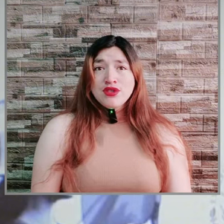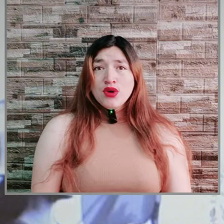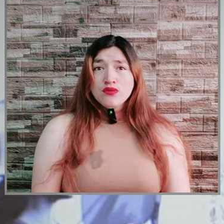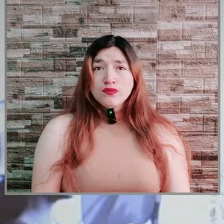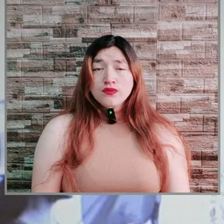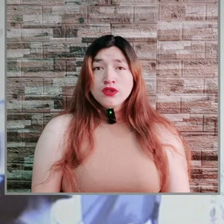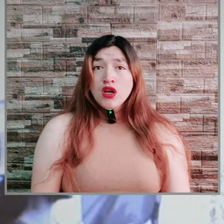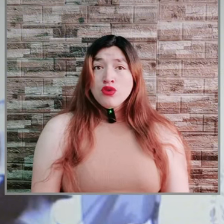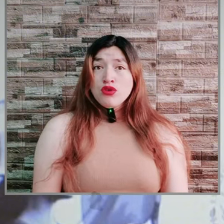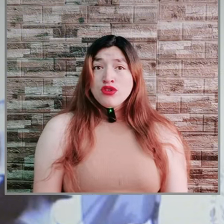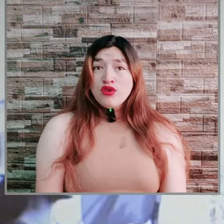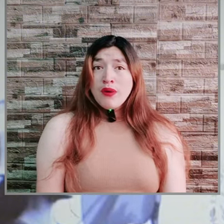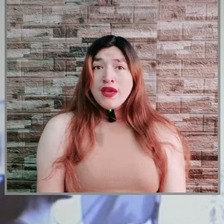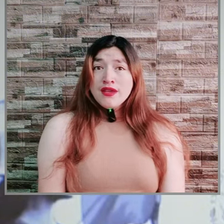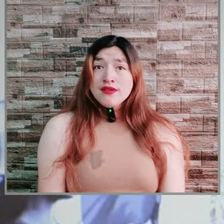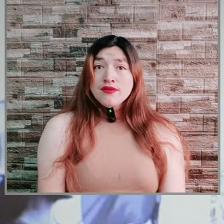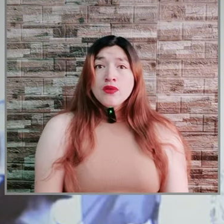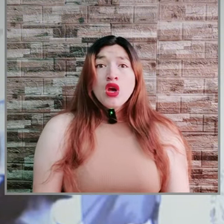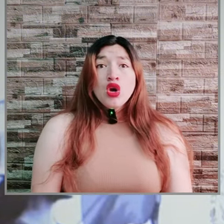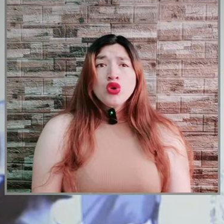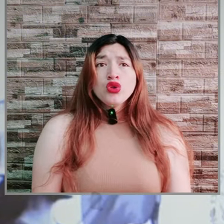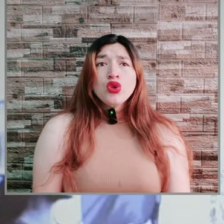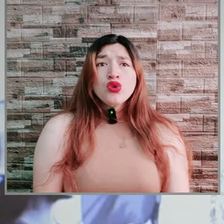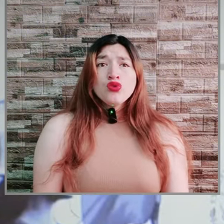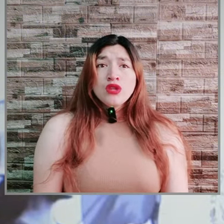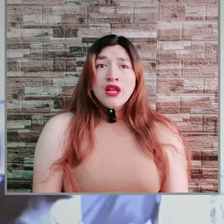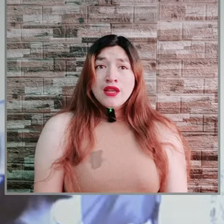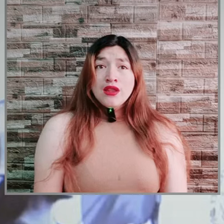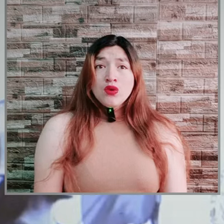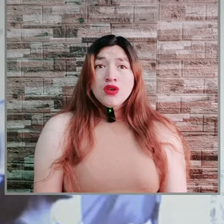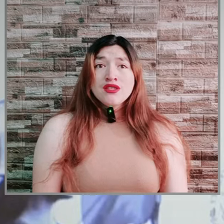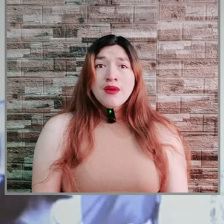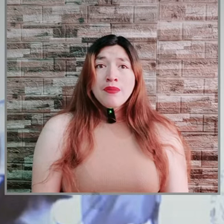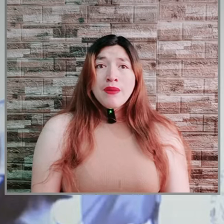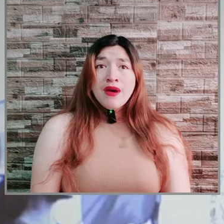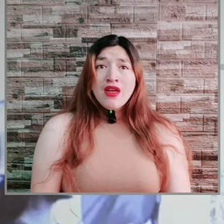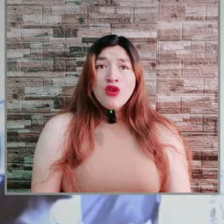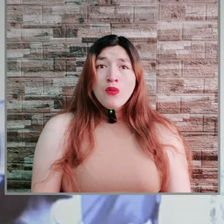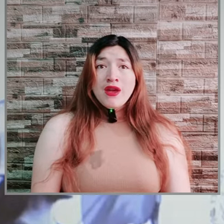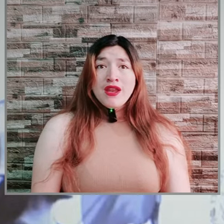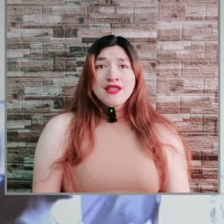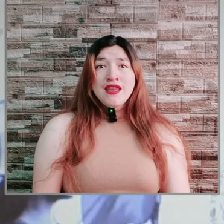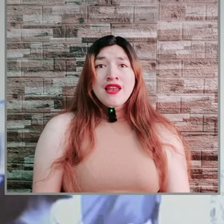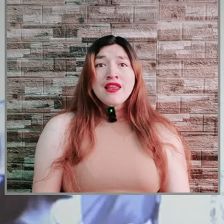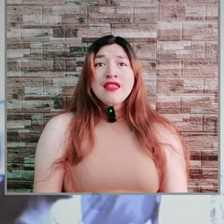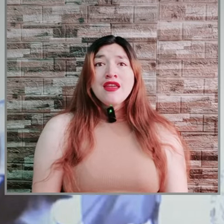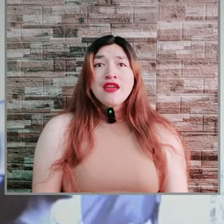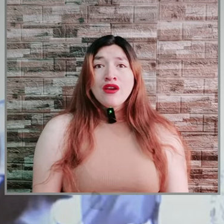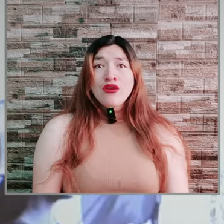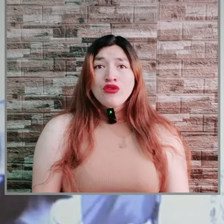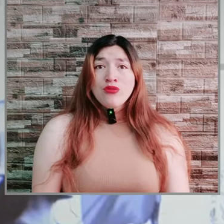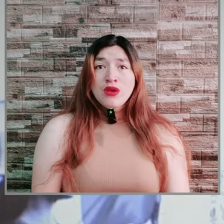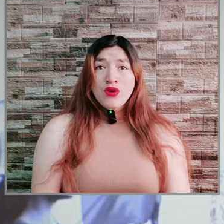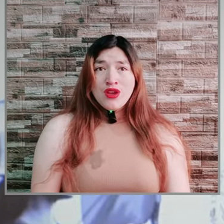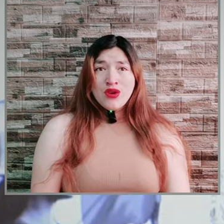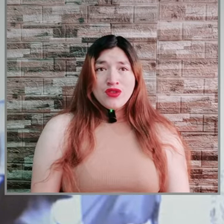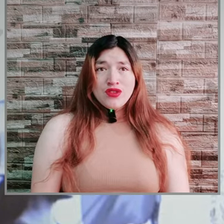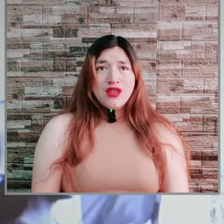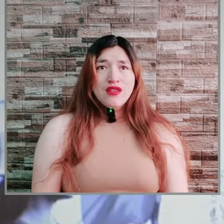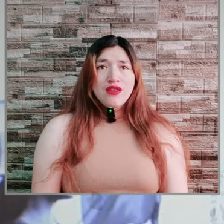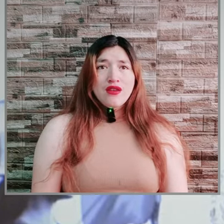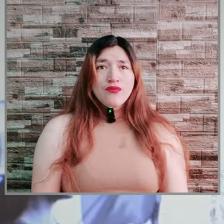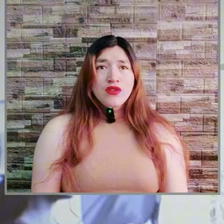esta visión. Nuestro país, con todo su talento, está preparado para ser el líder económico